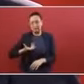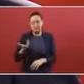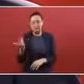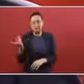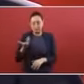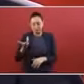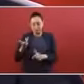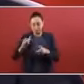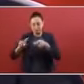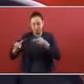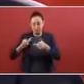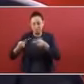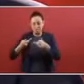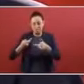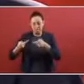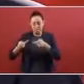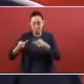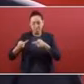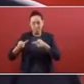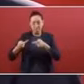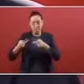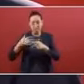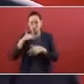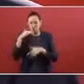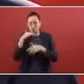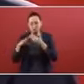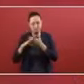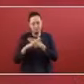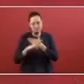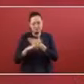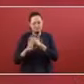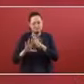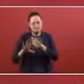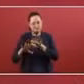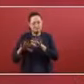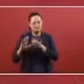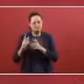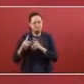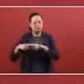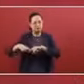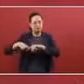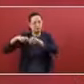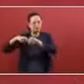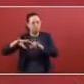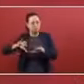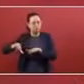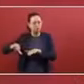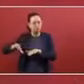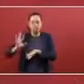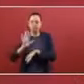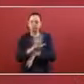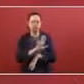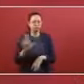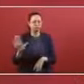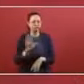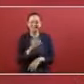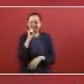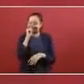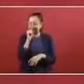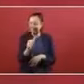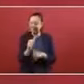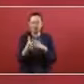el plan de combate a la corrupción. O sea, nada va a detener